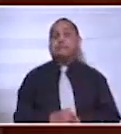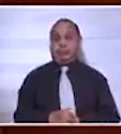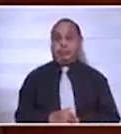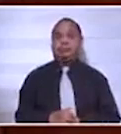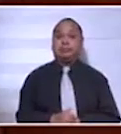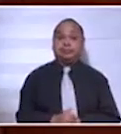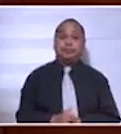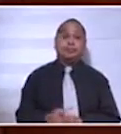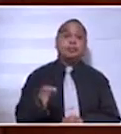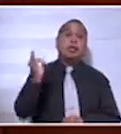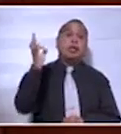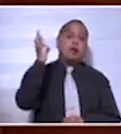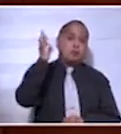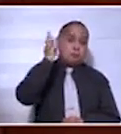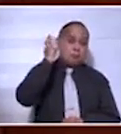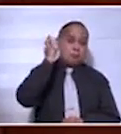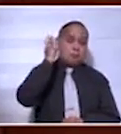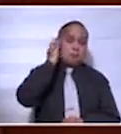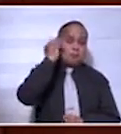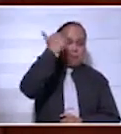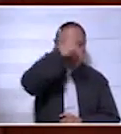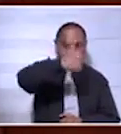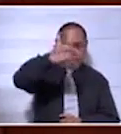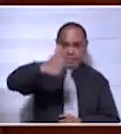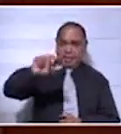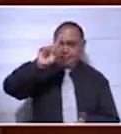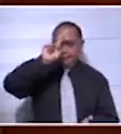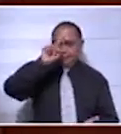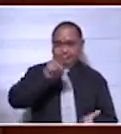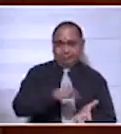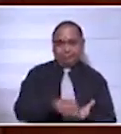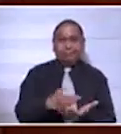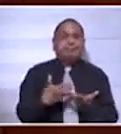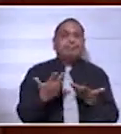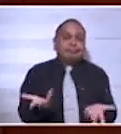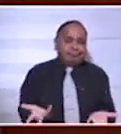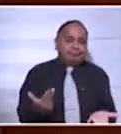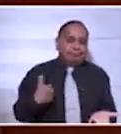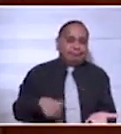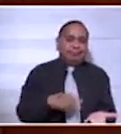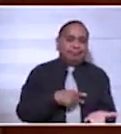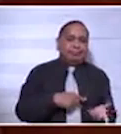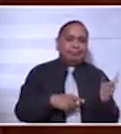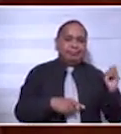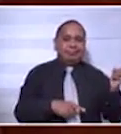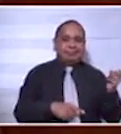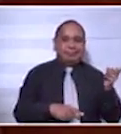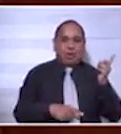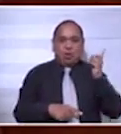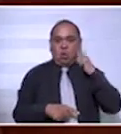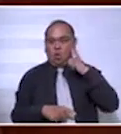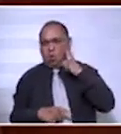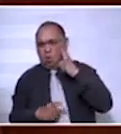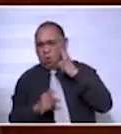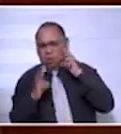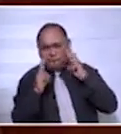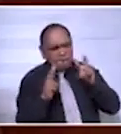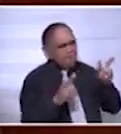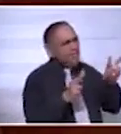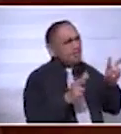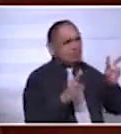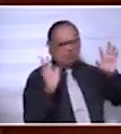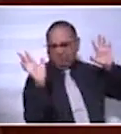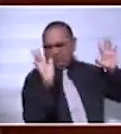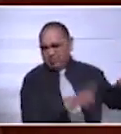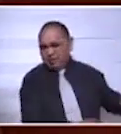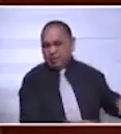funcionarios, bueno, cada quien hace lo que cree, pero yo creo que nosotros no tenemos por qué estar escuchando a alguien que nos pateó, que pateó a